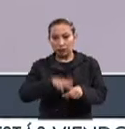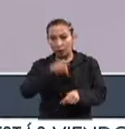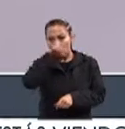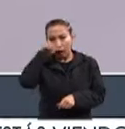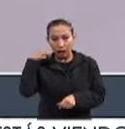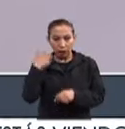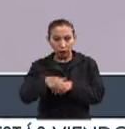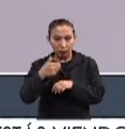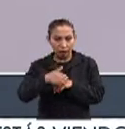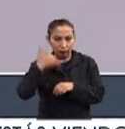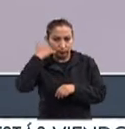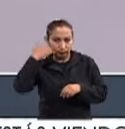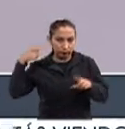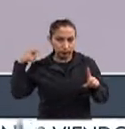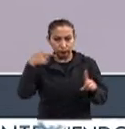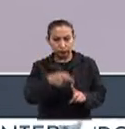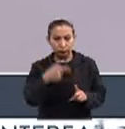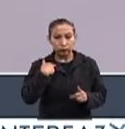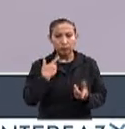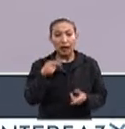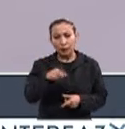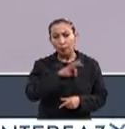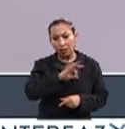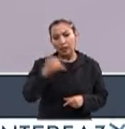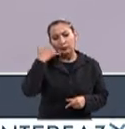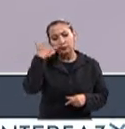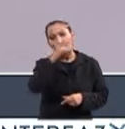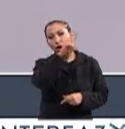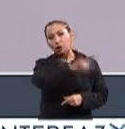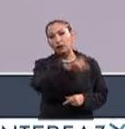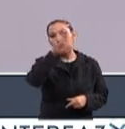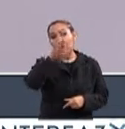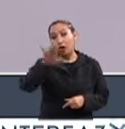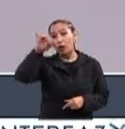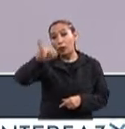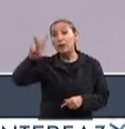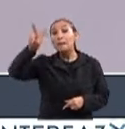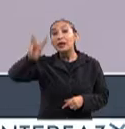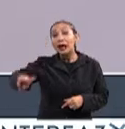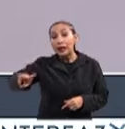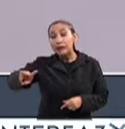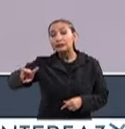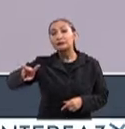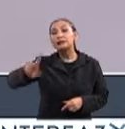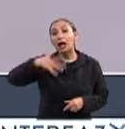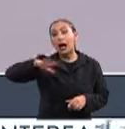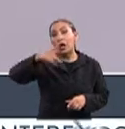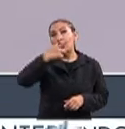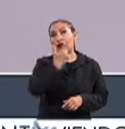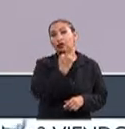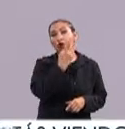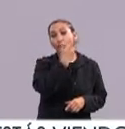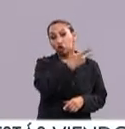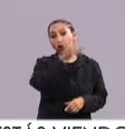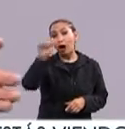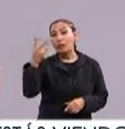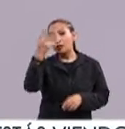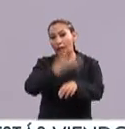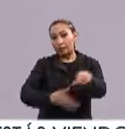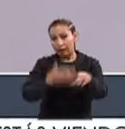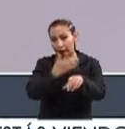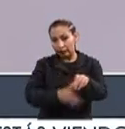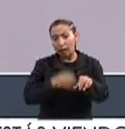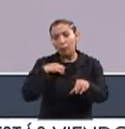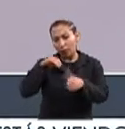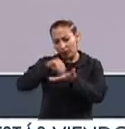proporciono el teléfono directo de la unidad, en el cual pueden llamar lunes, miércoles, jueves o viernes en un horario de 8 a 2 de la tarde y se les da